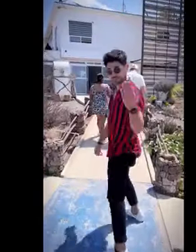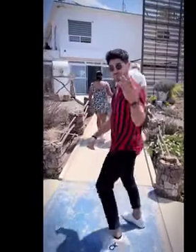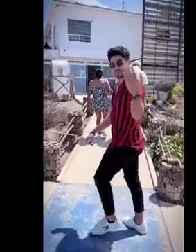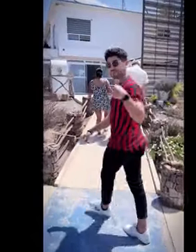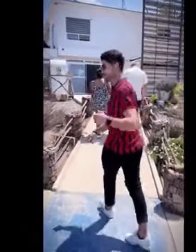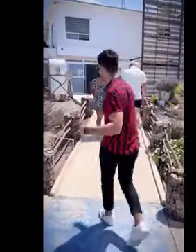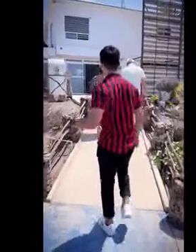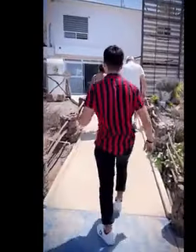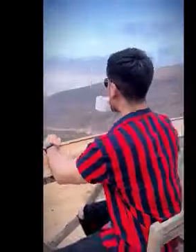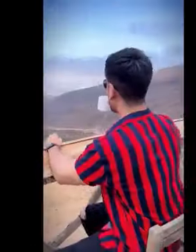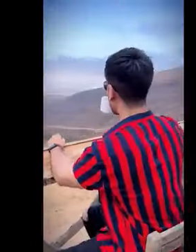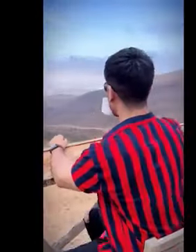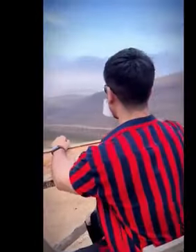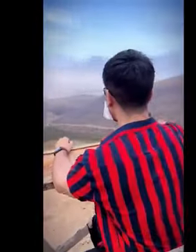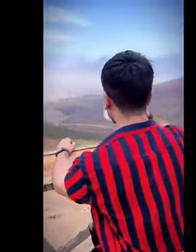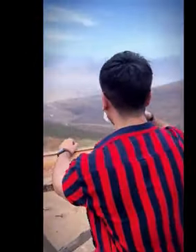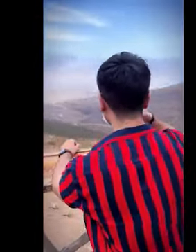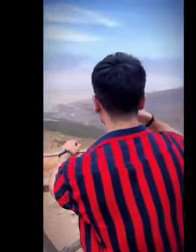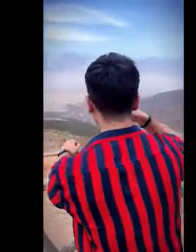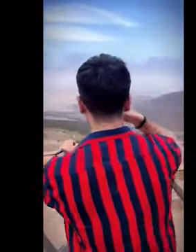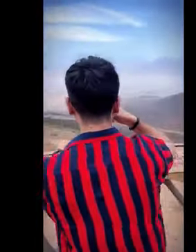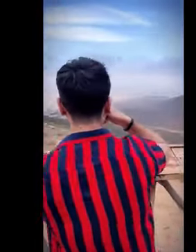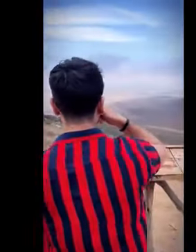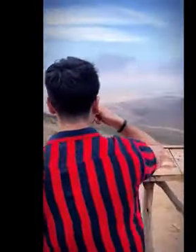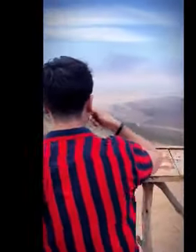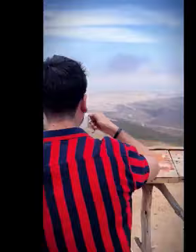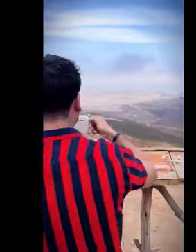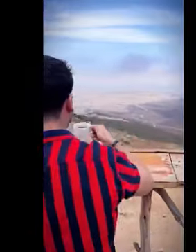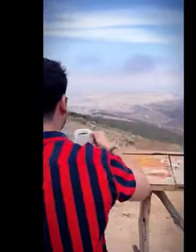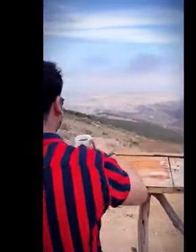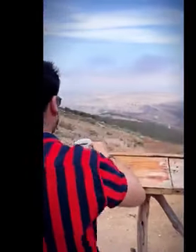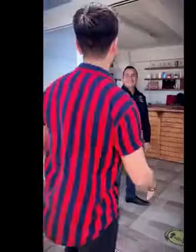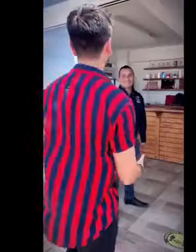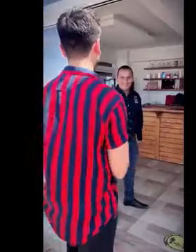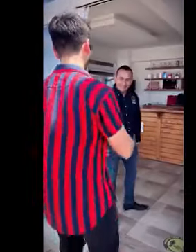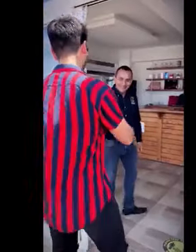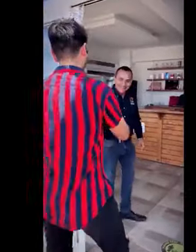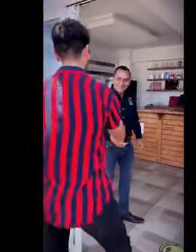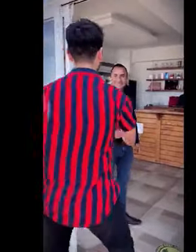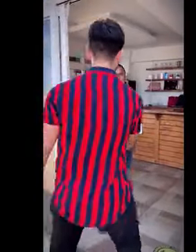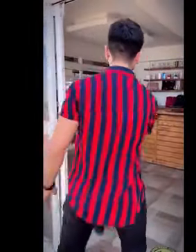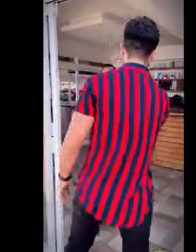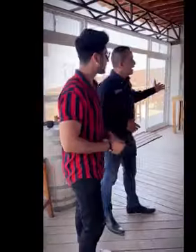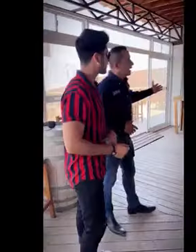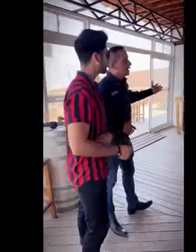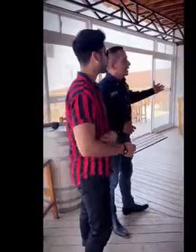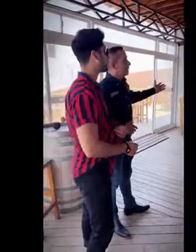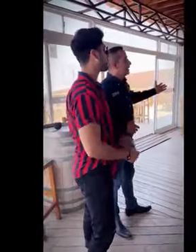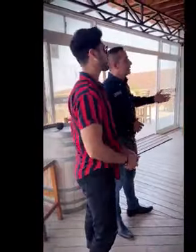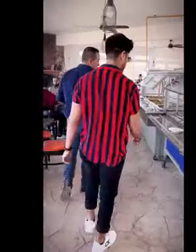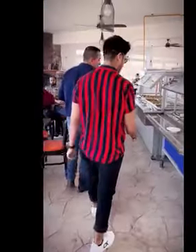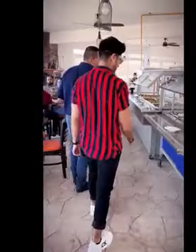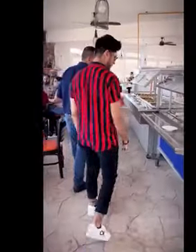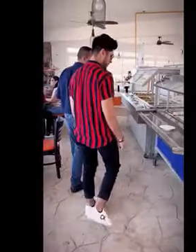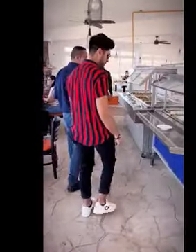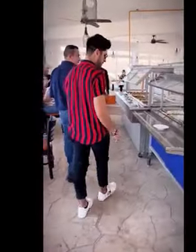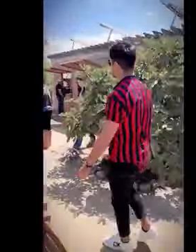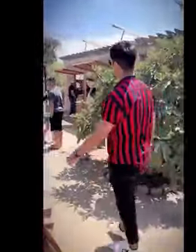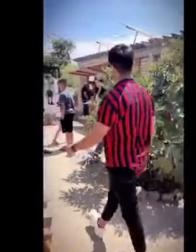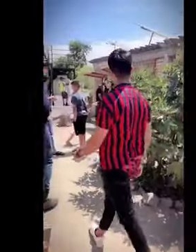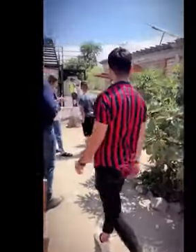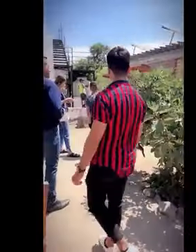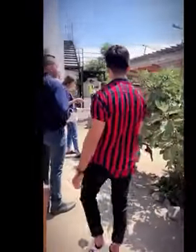El día de hoy nos invitaron a Cumbre 400, un restaurante donde podrás disfrutar de platillos riquísimos con una vista espectacular. Un cálido recibimiento por parte del personal, bandejas